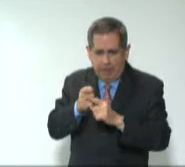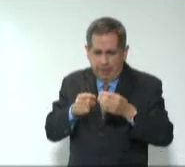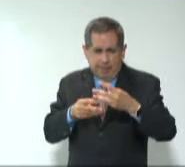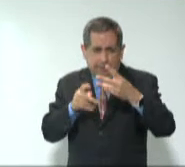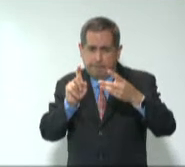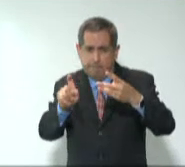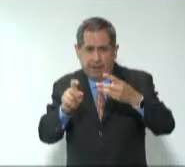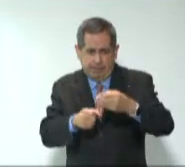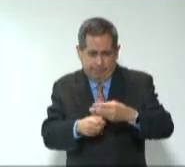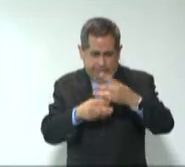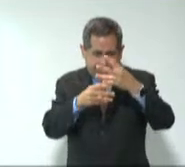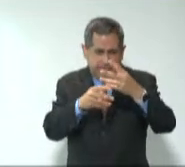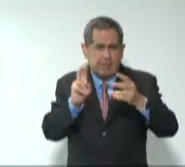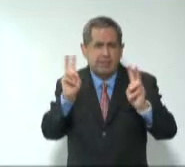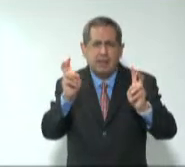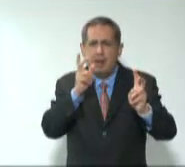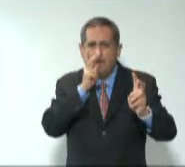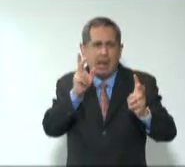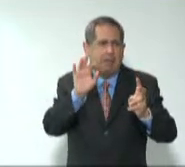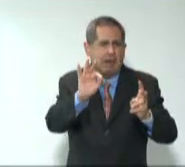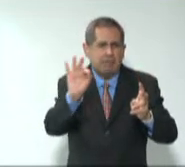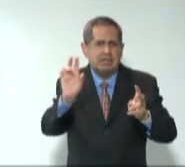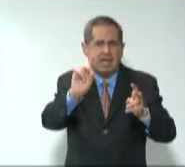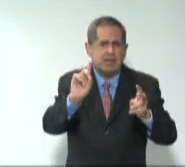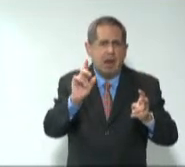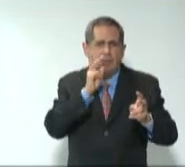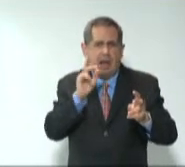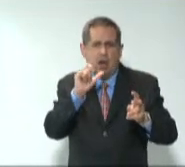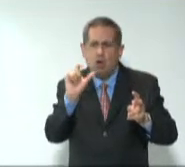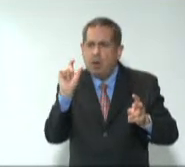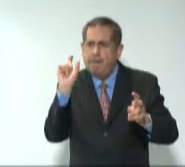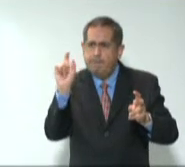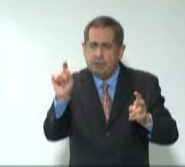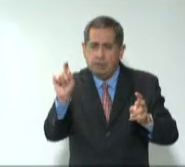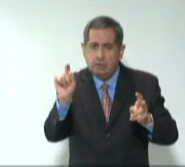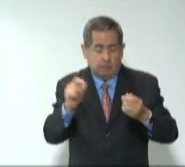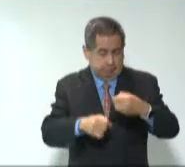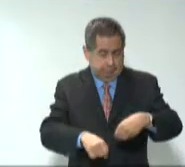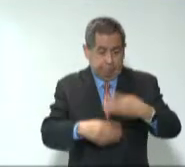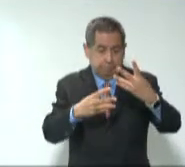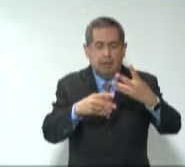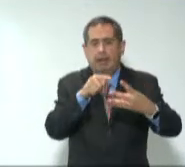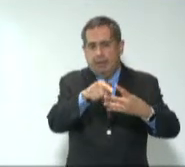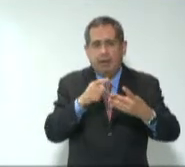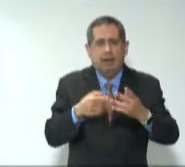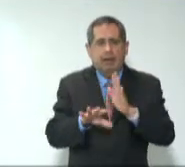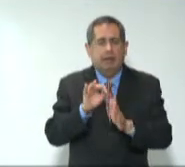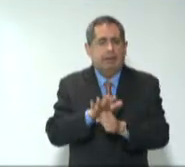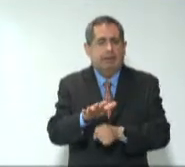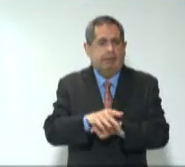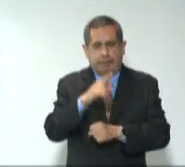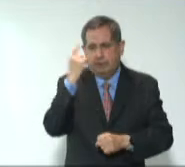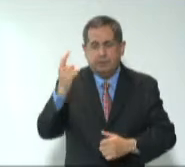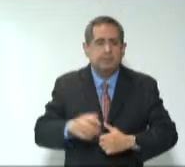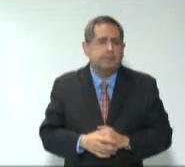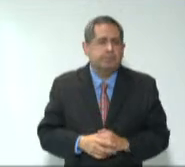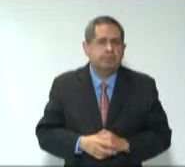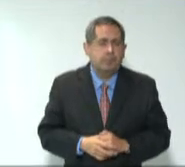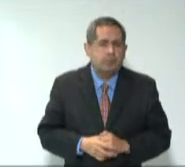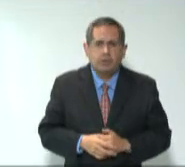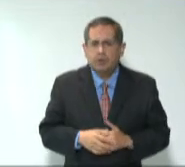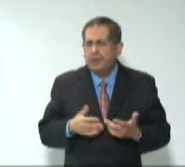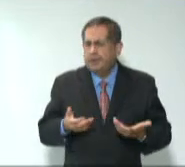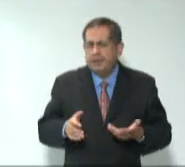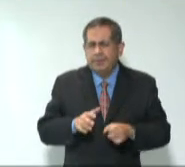Buscar los contratos por tema por fechas o otro tipo de cuestiones que yo quisiera encontrar a través del buscador nacional Pero cuál fue la